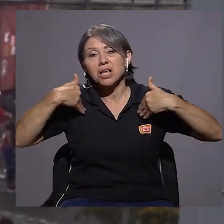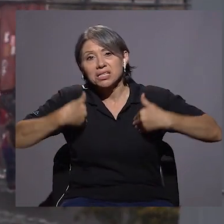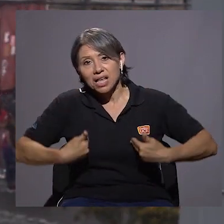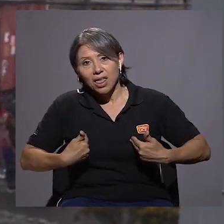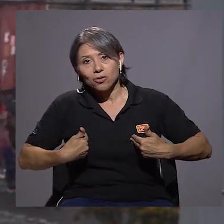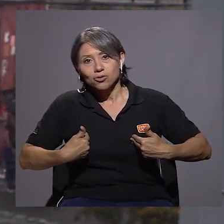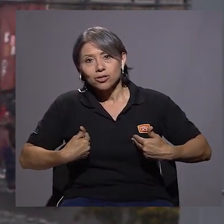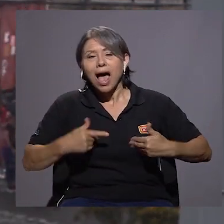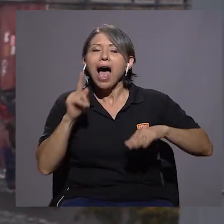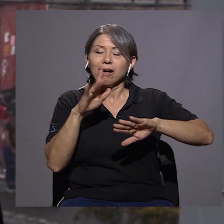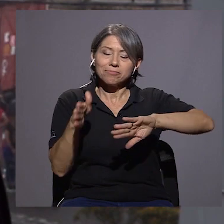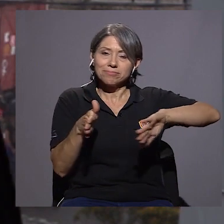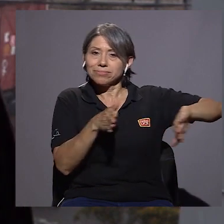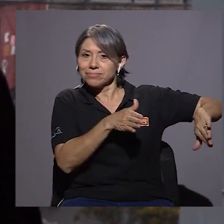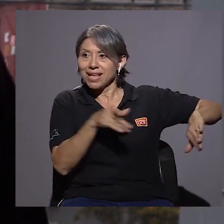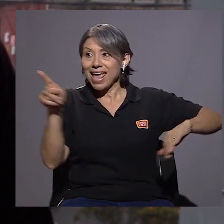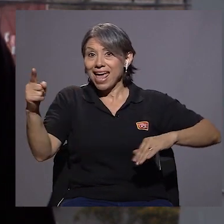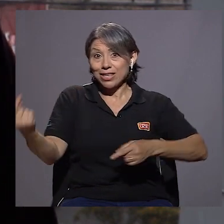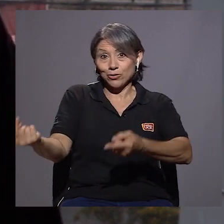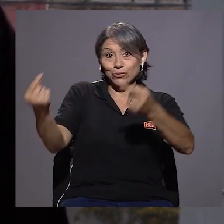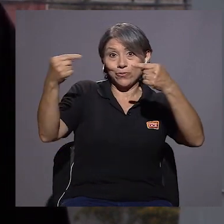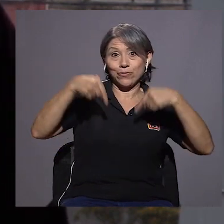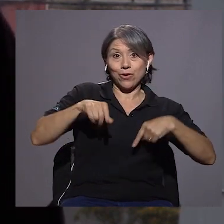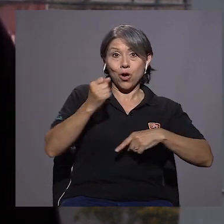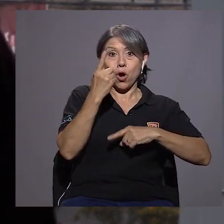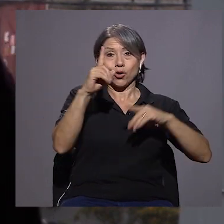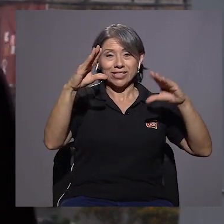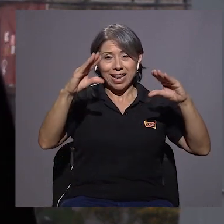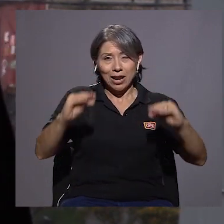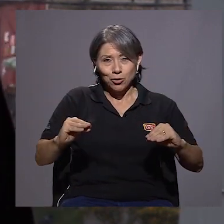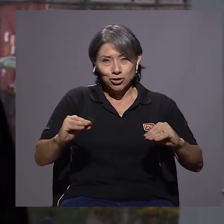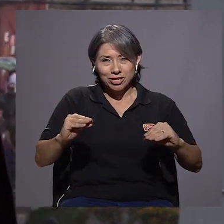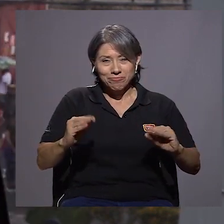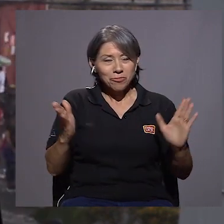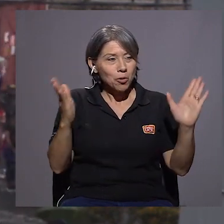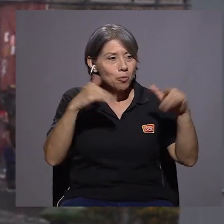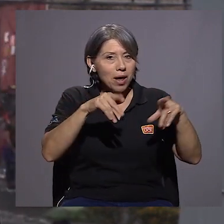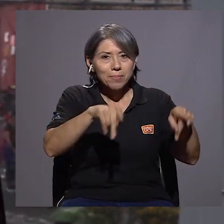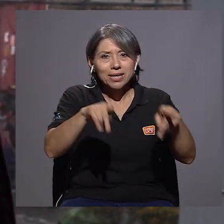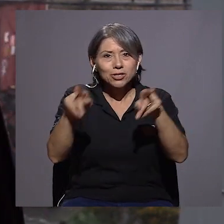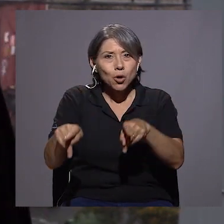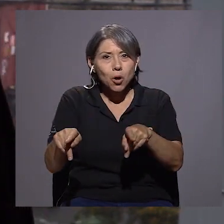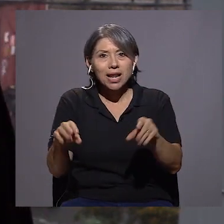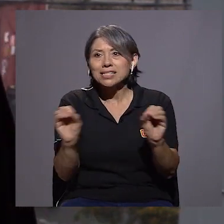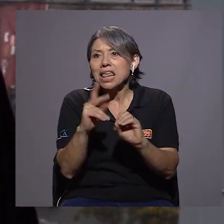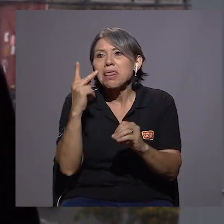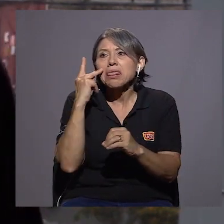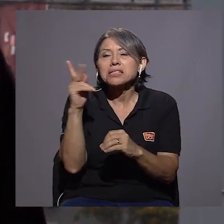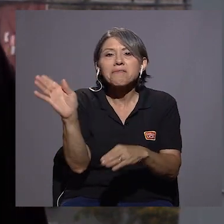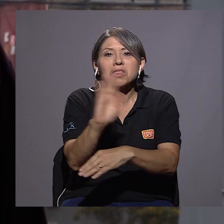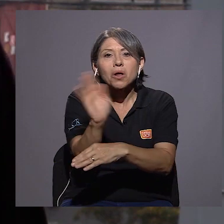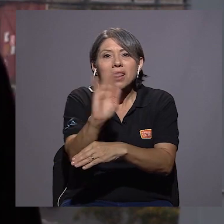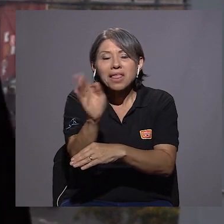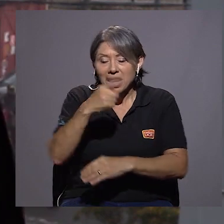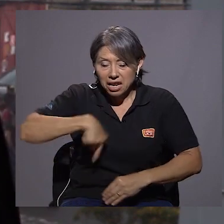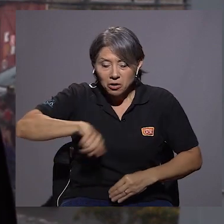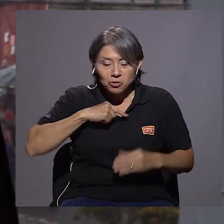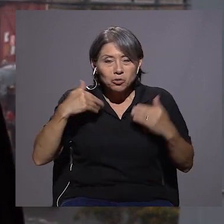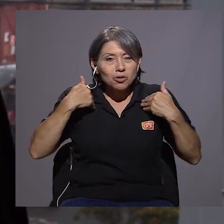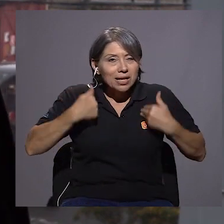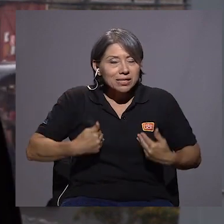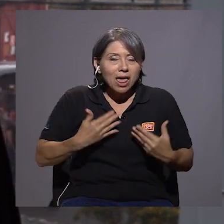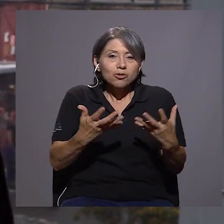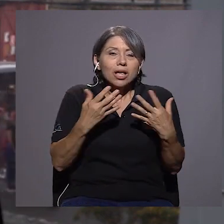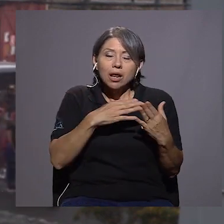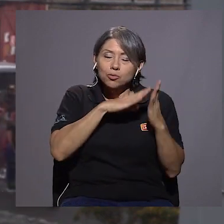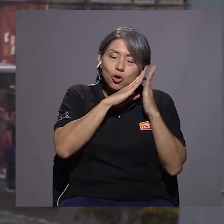cansados. Bueno, paréntesis, ellos llegan a las 11 de la noche, cuando no hay personas, cuando nadie está viendo la tele, cuando estamos cansados,